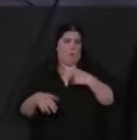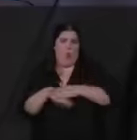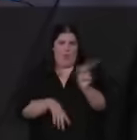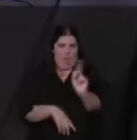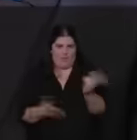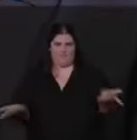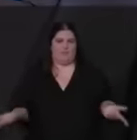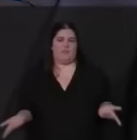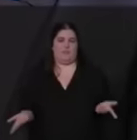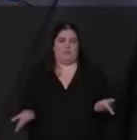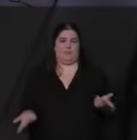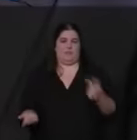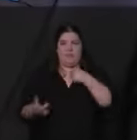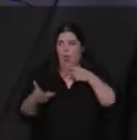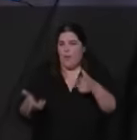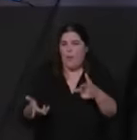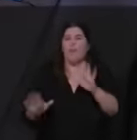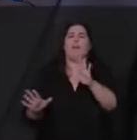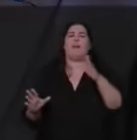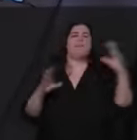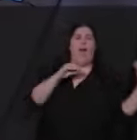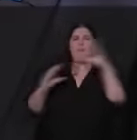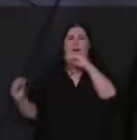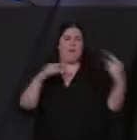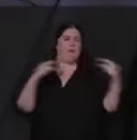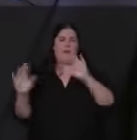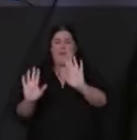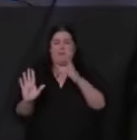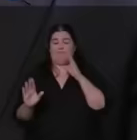hablar... No se pisen porque no los podemos escuchar.